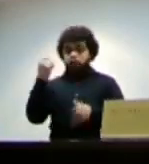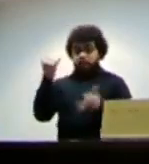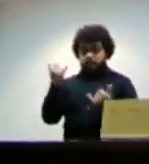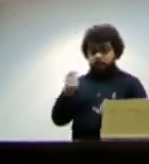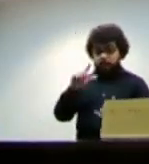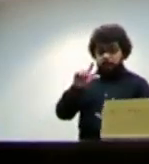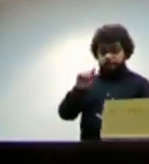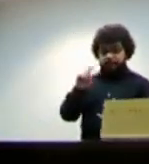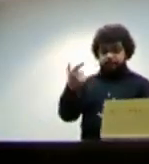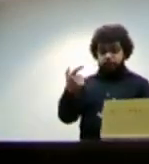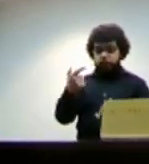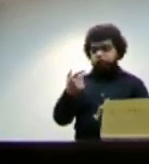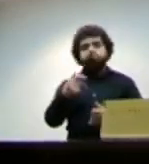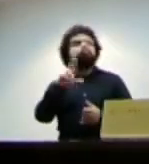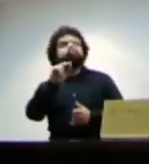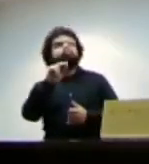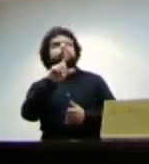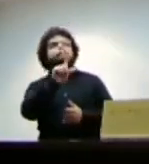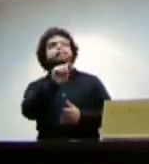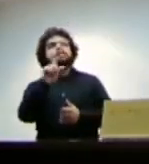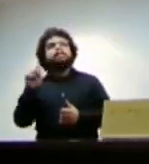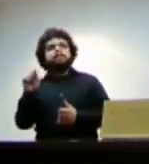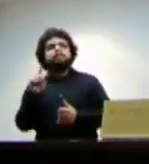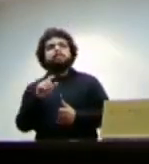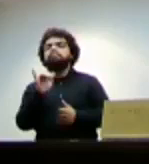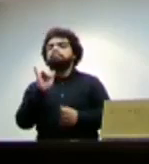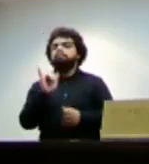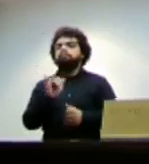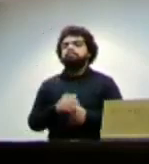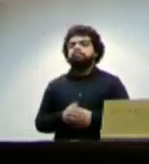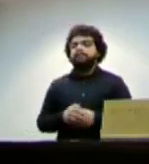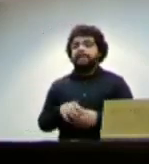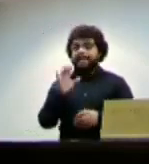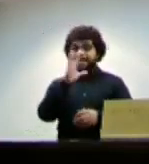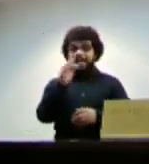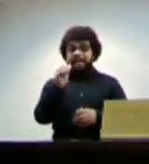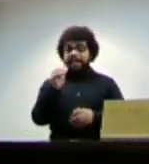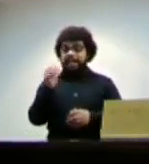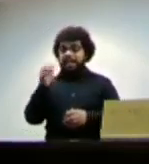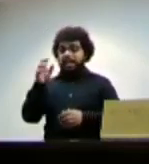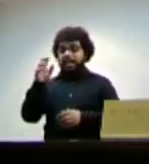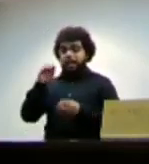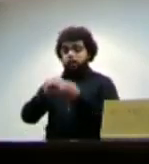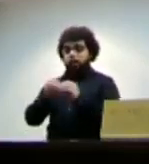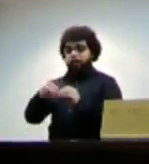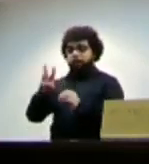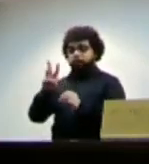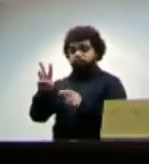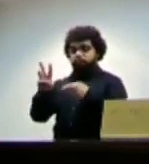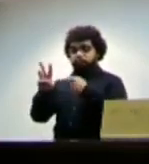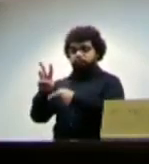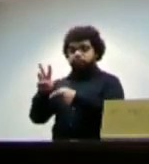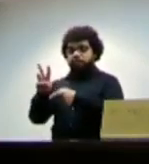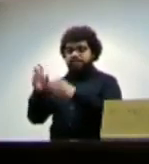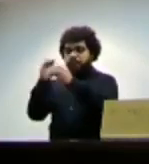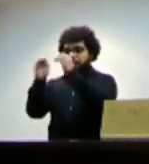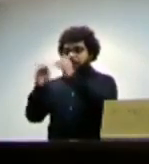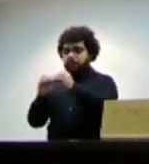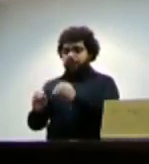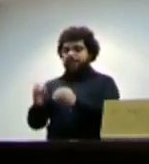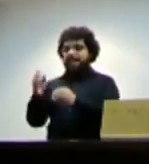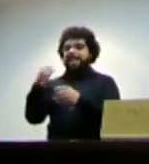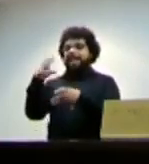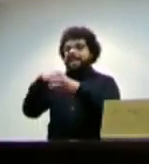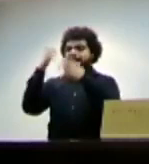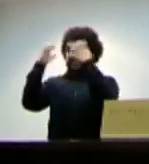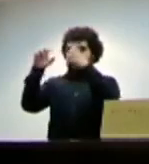la terminamos en enero del 2021. Perfecto. Quiere decir, no hubo daños mayores en